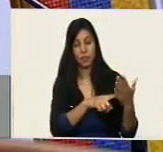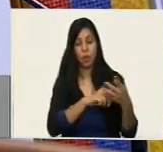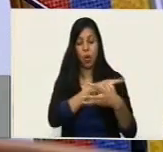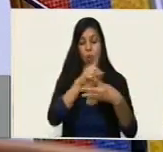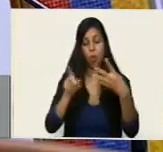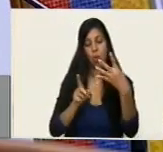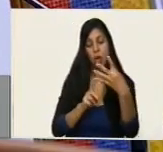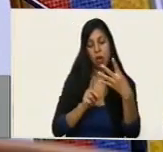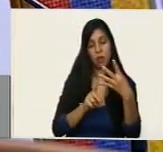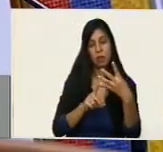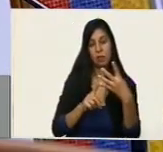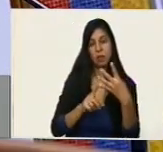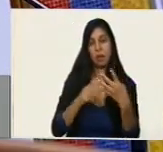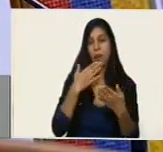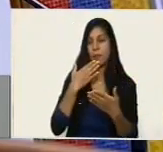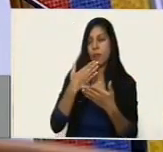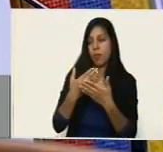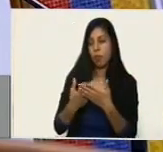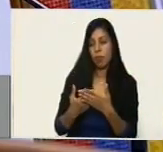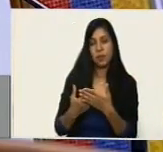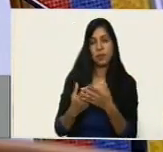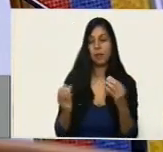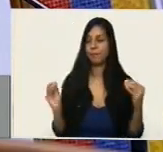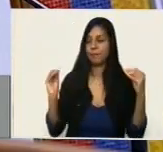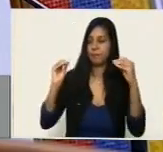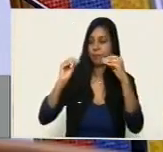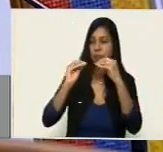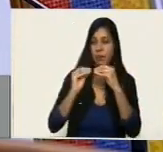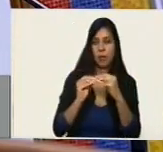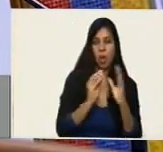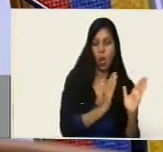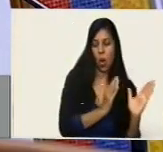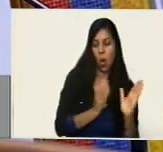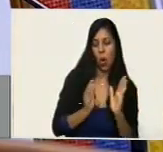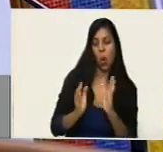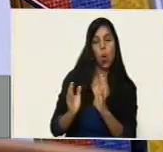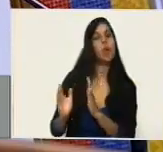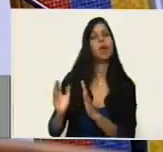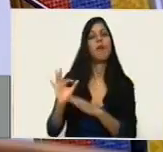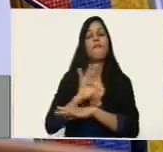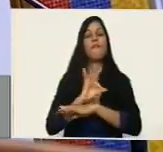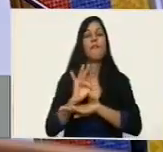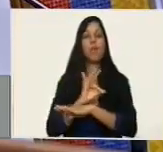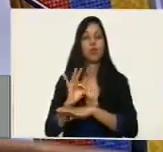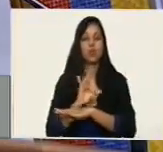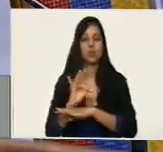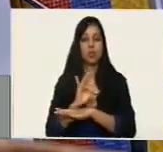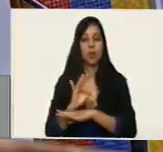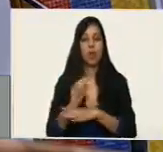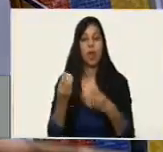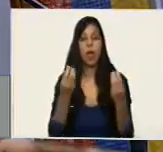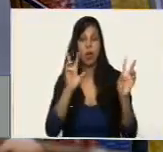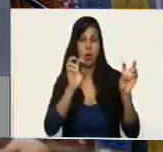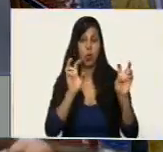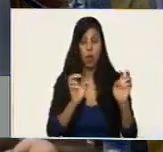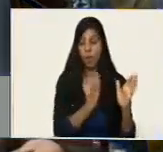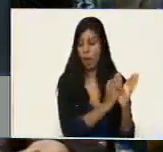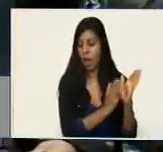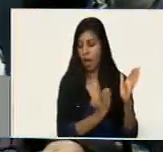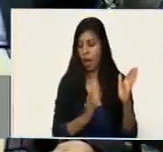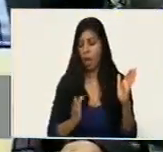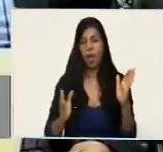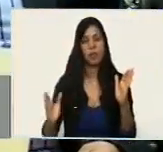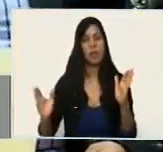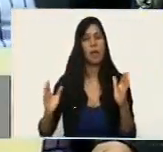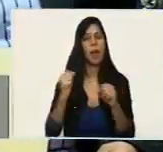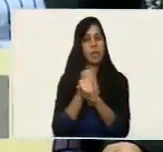Cuarto, propuesta de adecuación de la estructura organizacional y funcional para la nueva etapa de la Asamblea